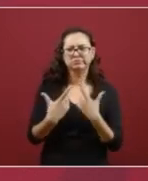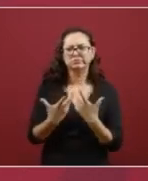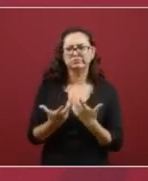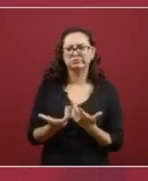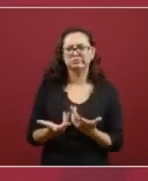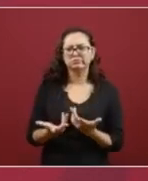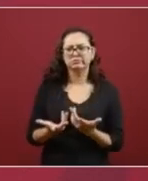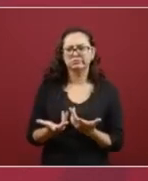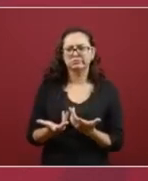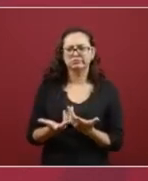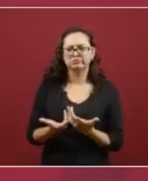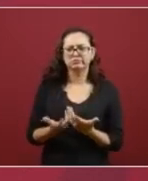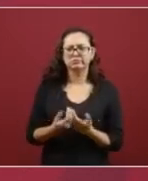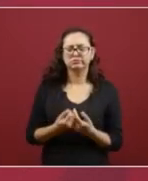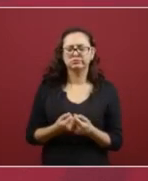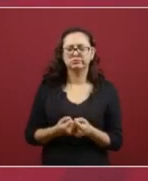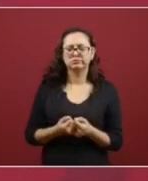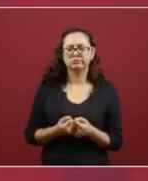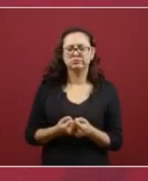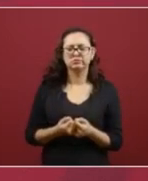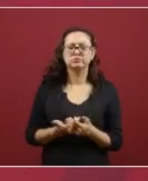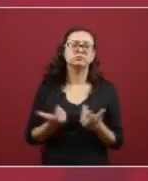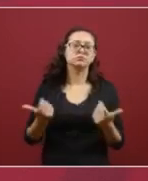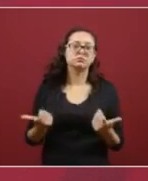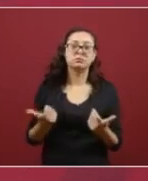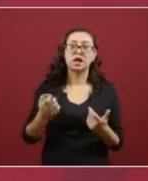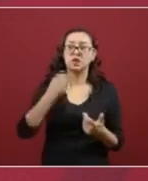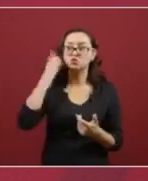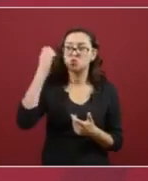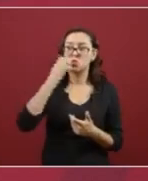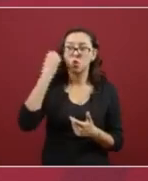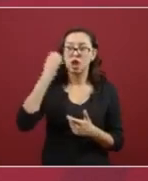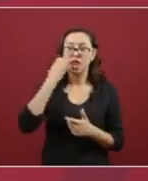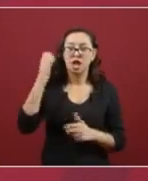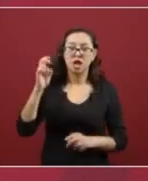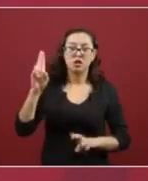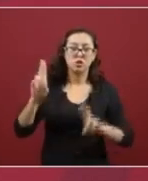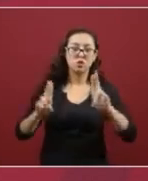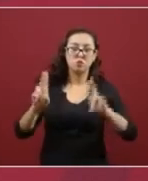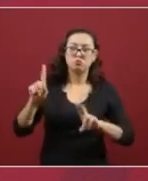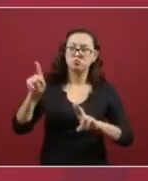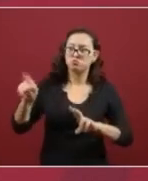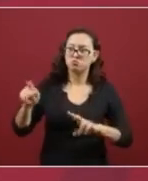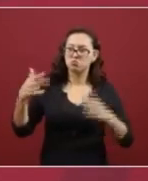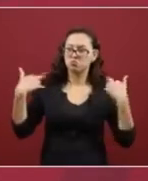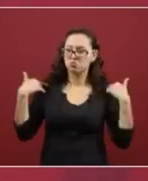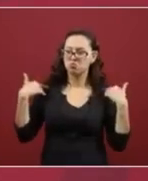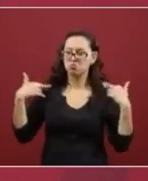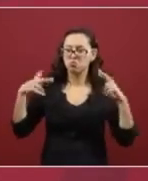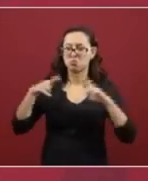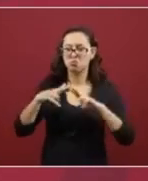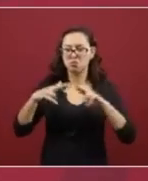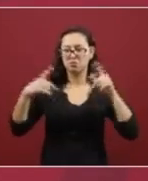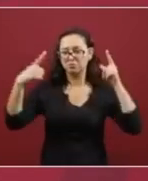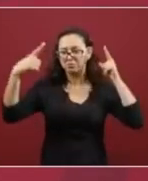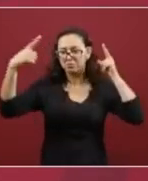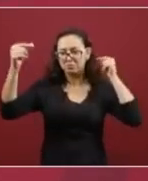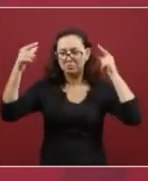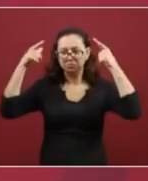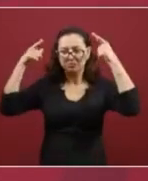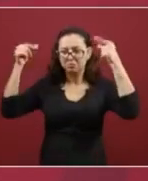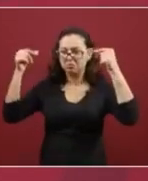se tienen normales y sale un maestro graduado de una